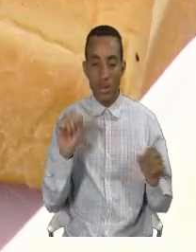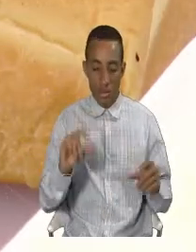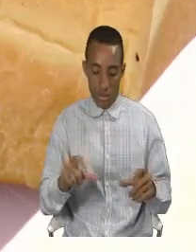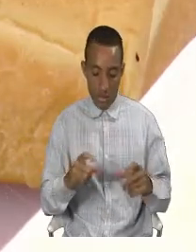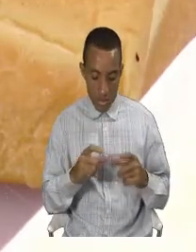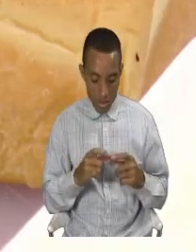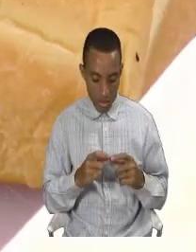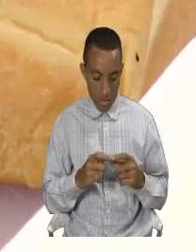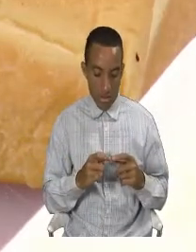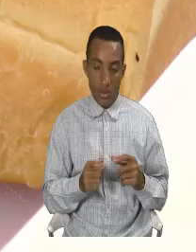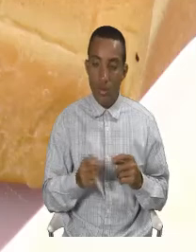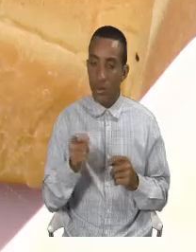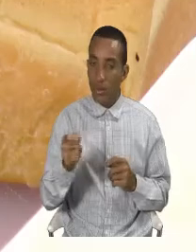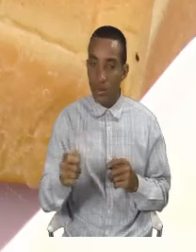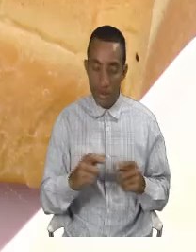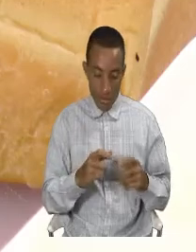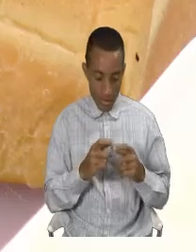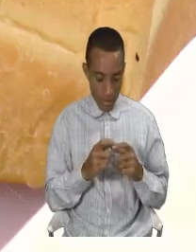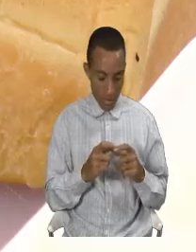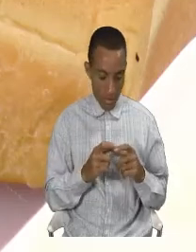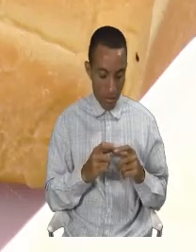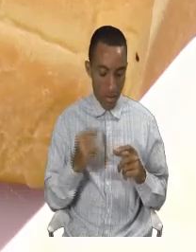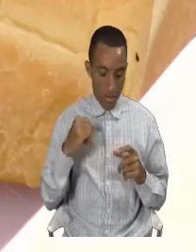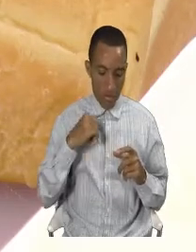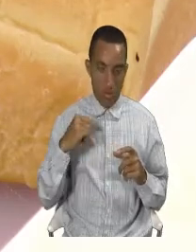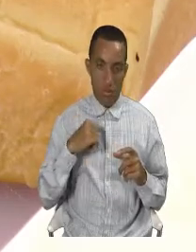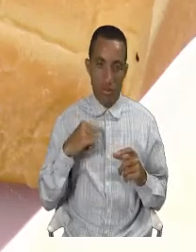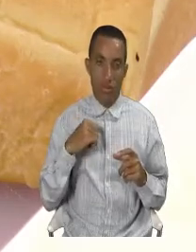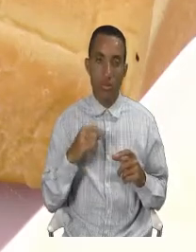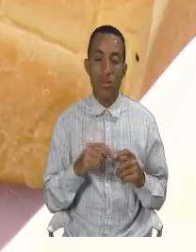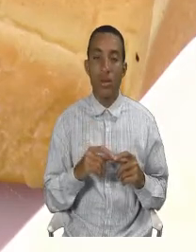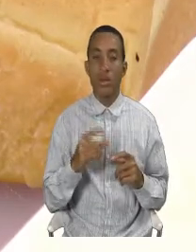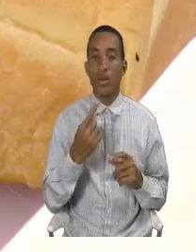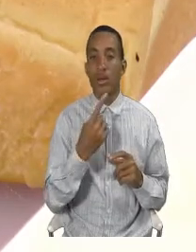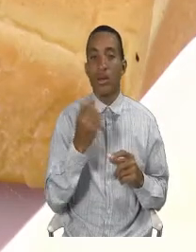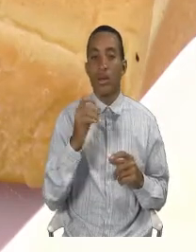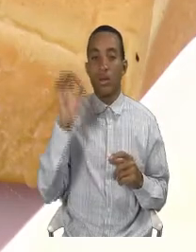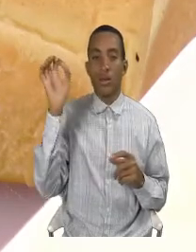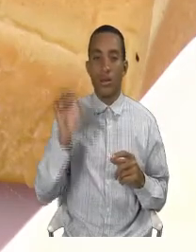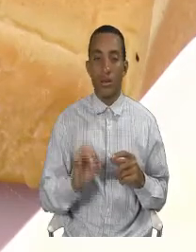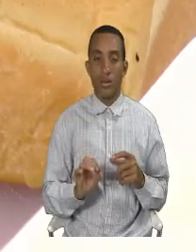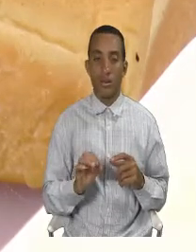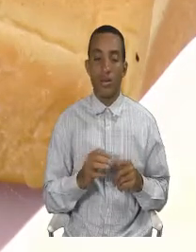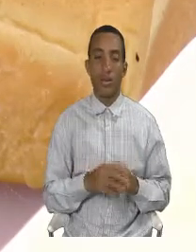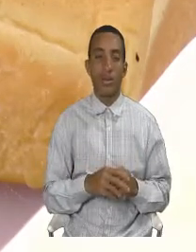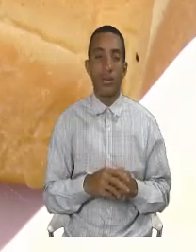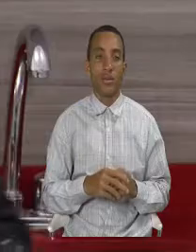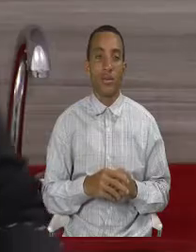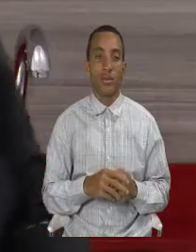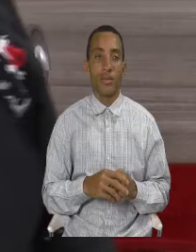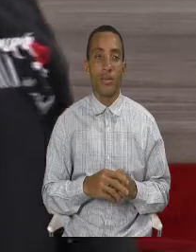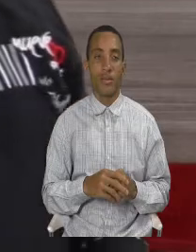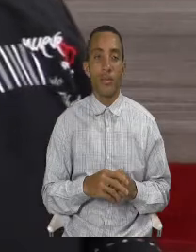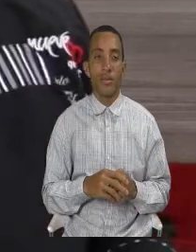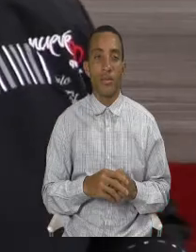ofrecemos una tarjetica cliente de Zona Rapia, que es el 10% de descuento acumulable.